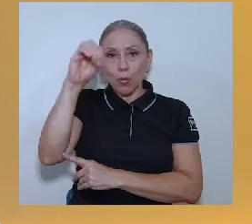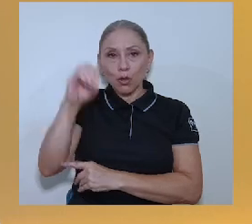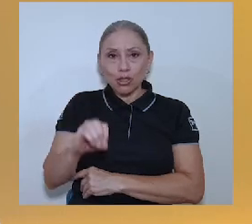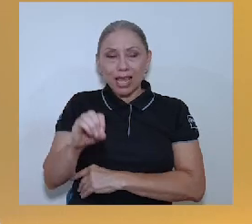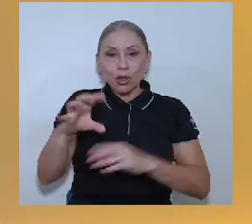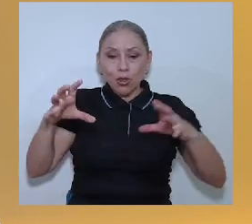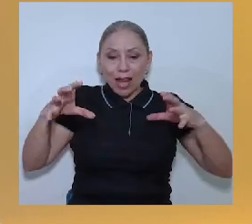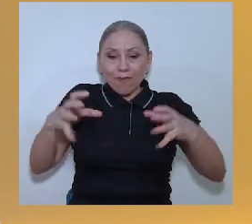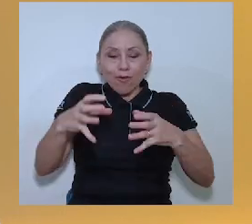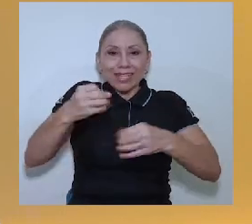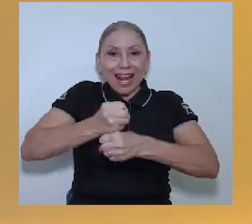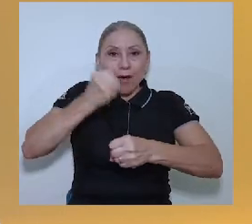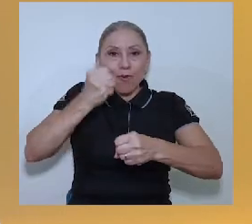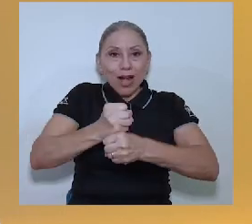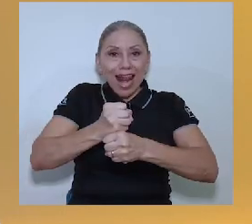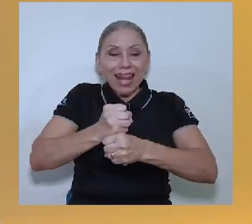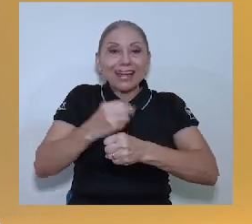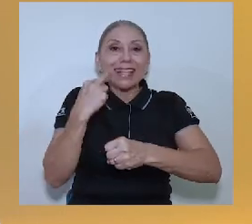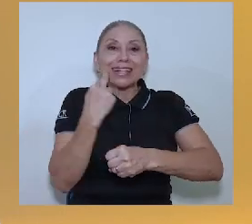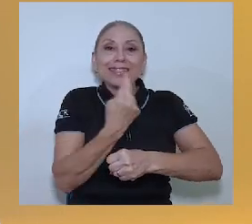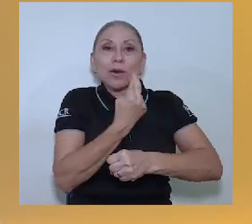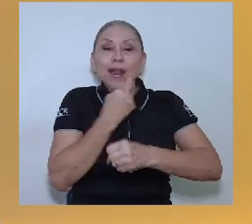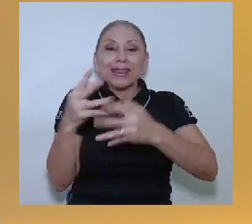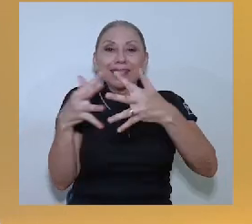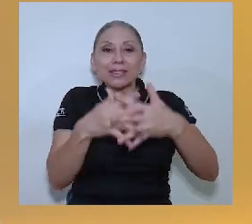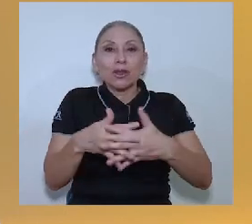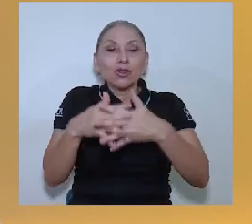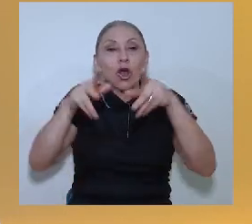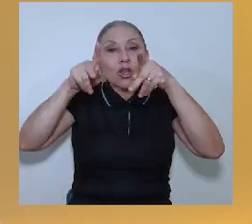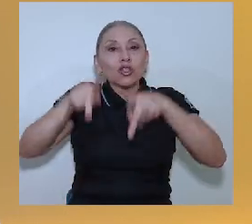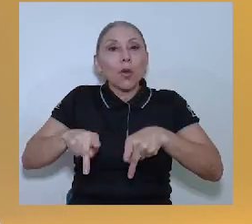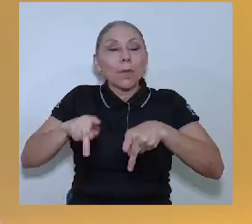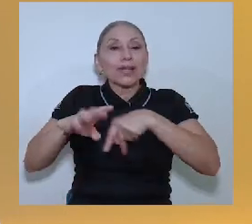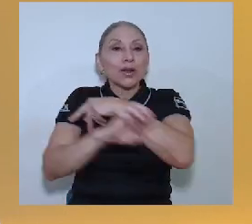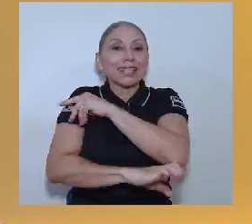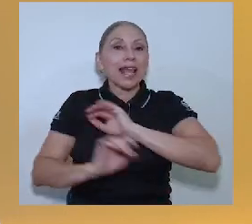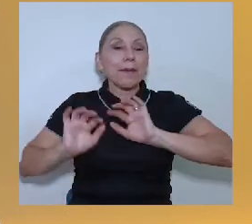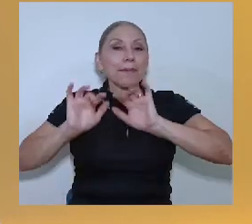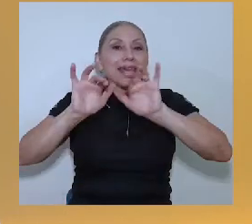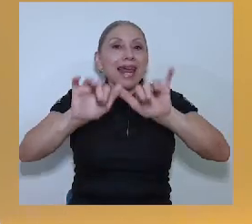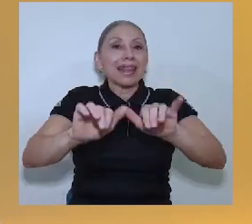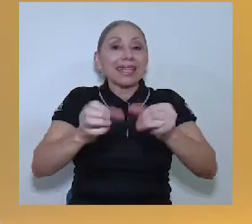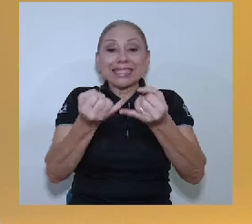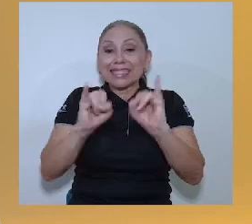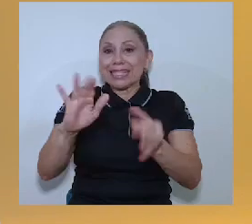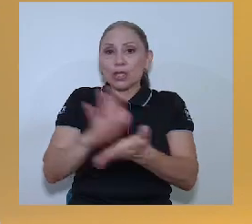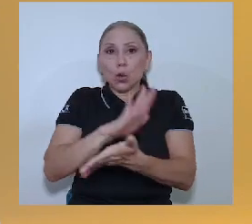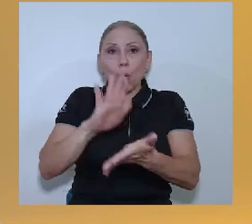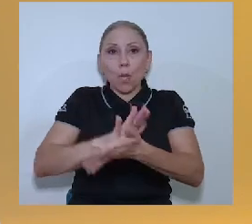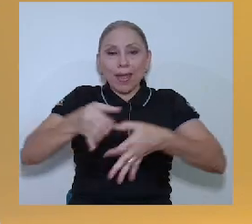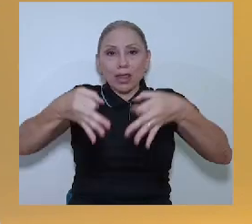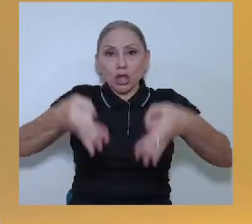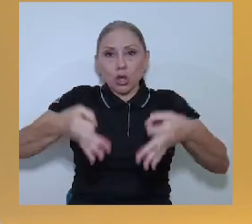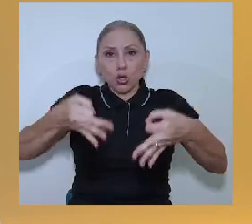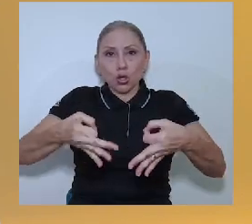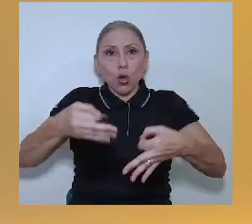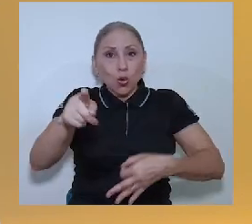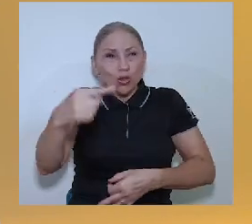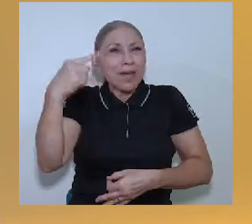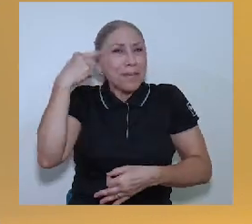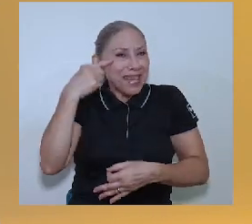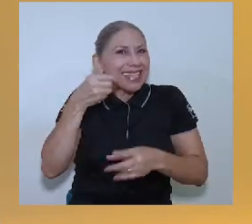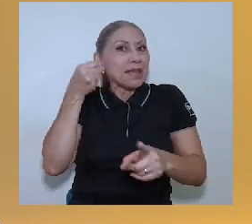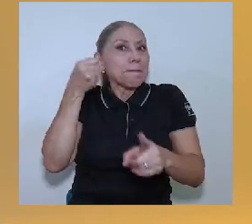de los restaurantes de Estados Unidos es de migrantes indocumentados. Imagínese usted el impacto que eso tendría. Ahora,